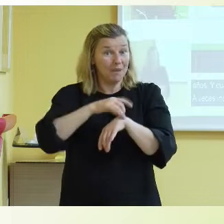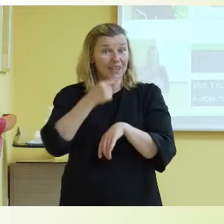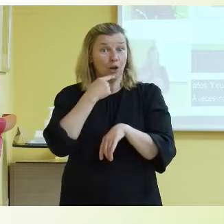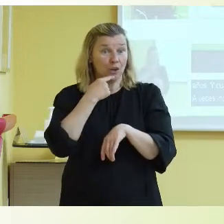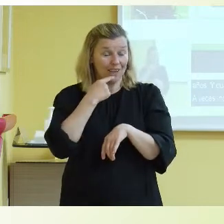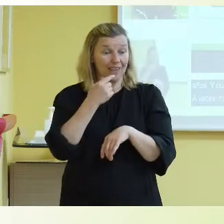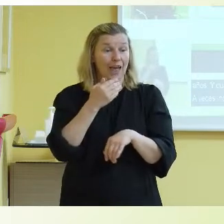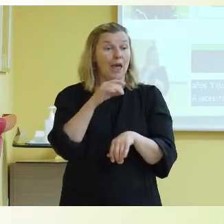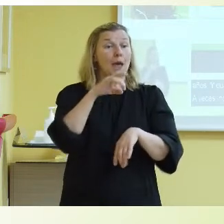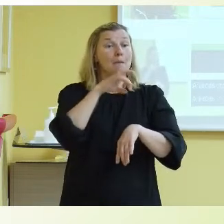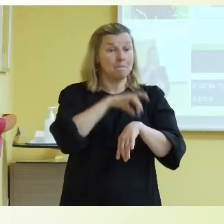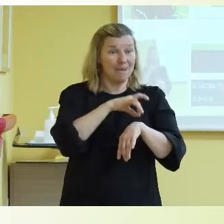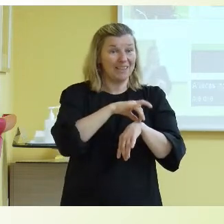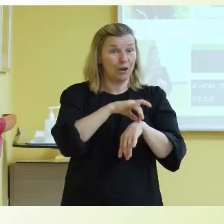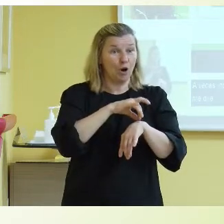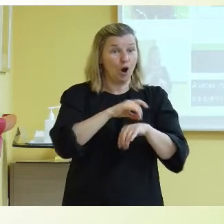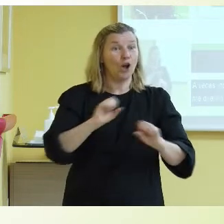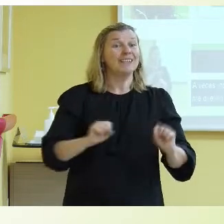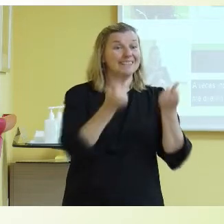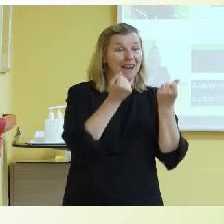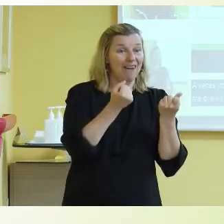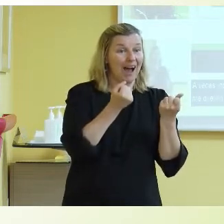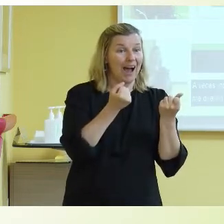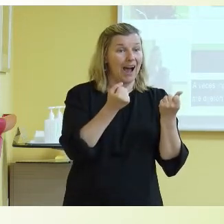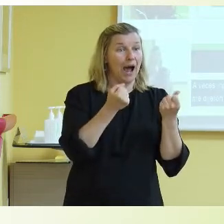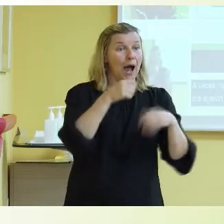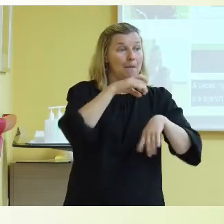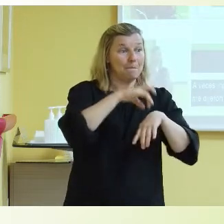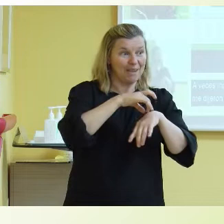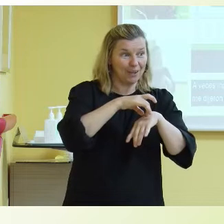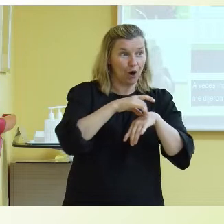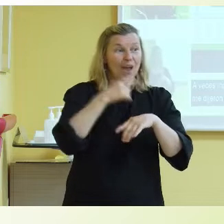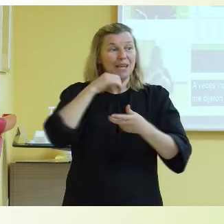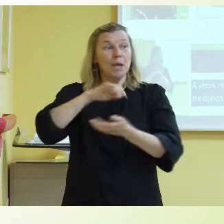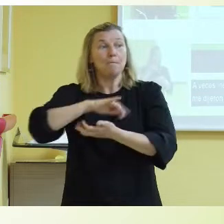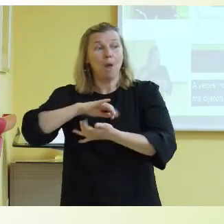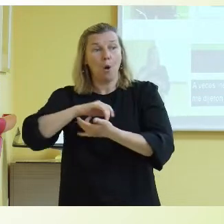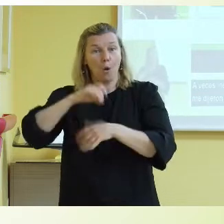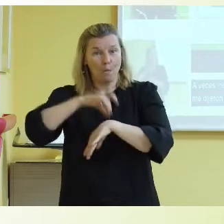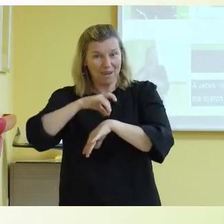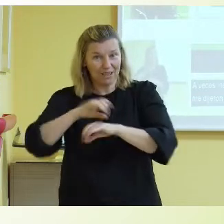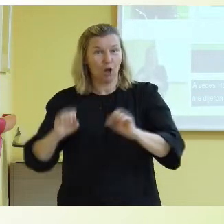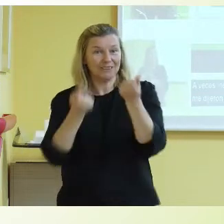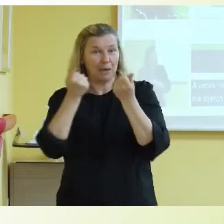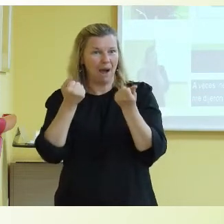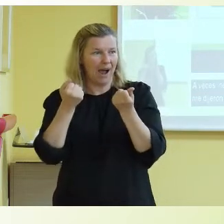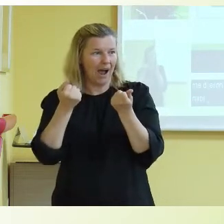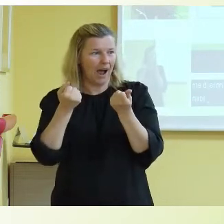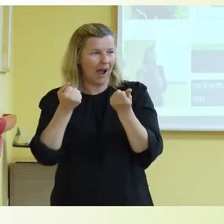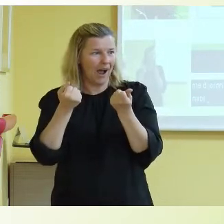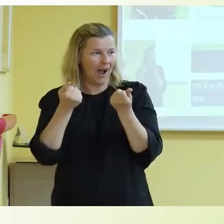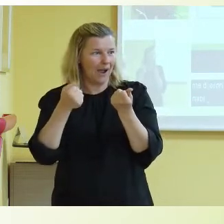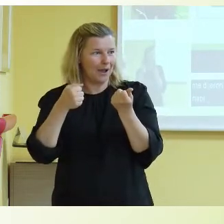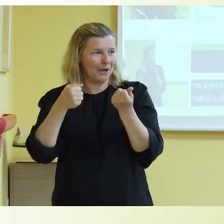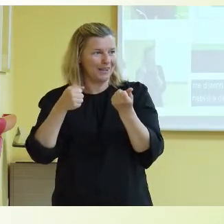de bioquímica y a los bioquímicos les hablaba de medicina, y así siempre él era el experto. Yo soy más osado y me meto en temas que son de mis